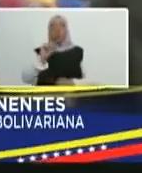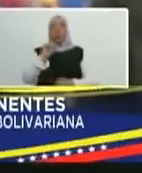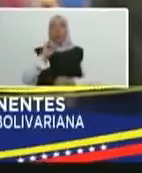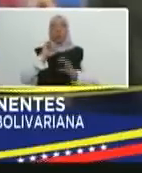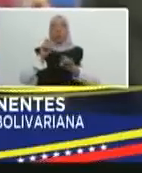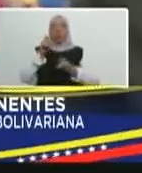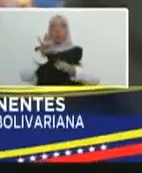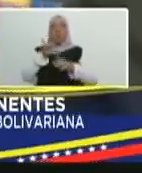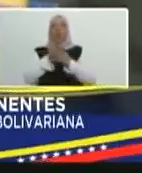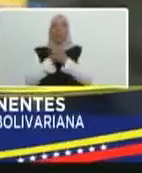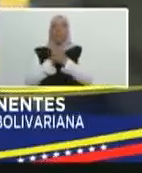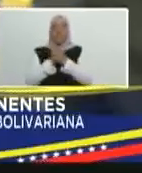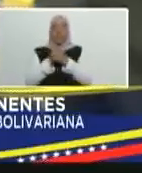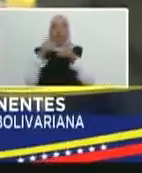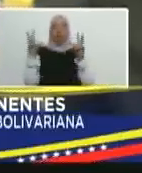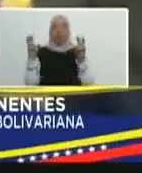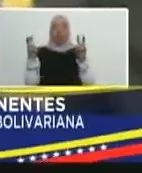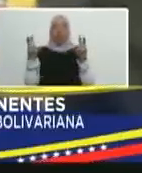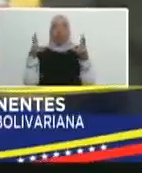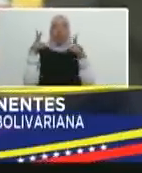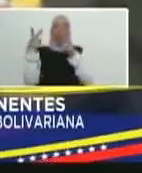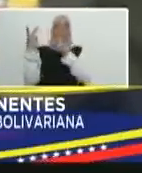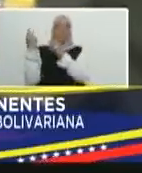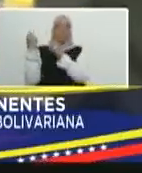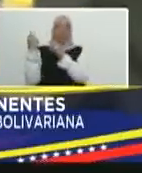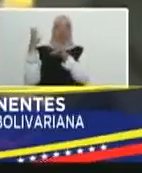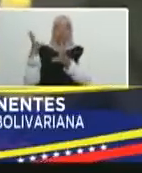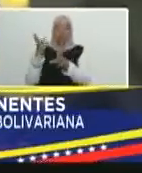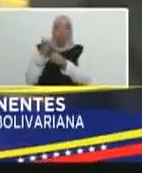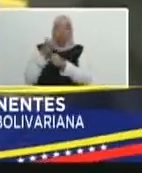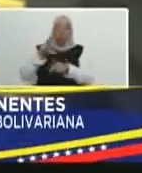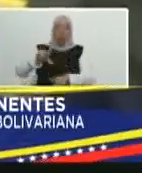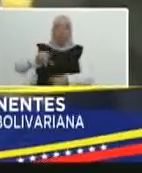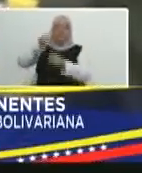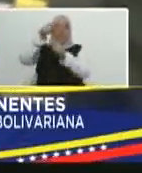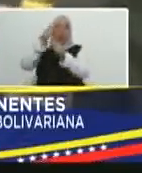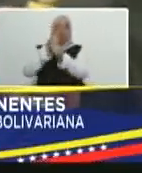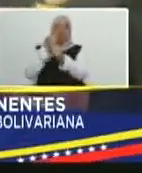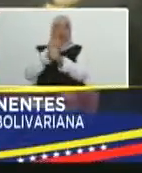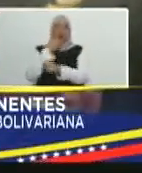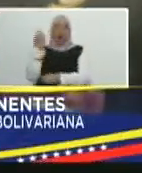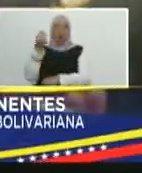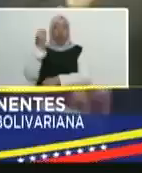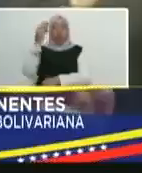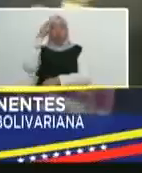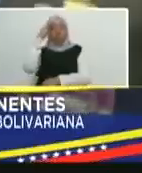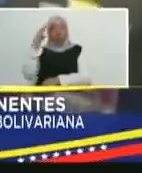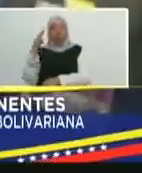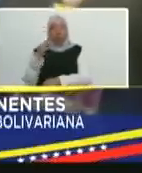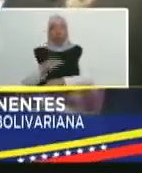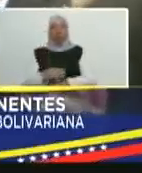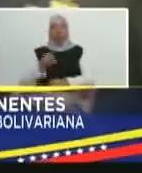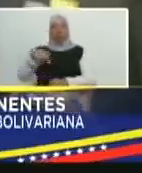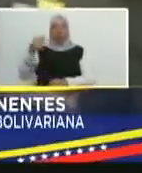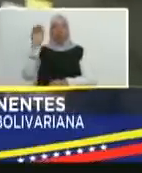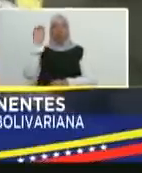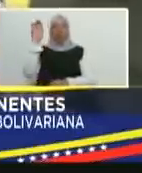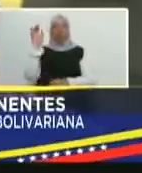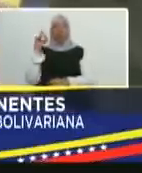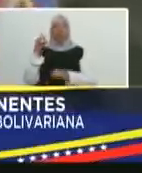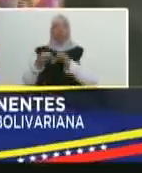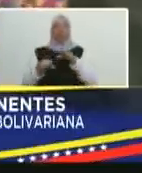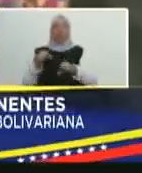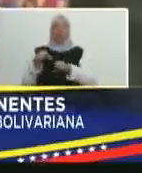del patriotismo, la nueva espiritualidad y sean ejemplo de la juventud militar que se levanta para el resto del siglo Almirante XXI.